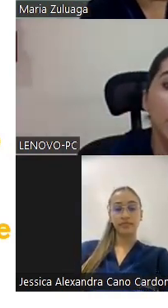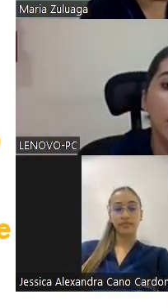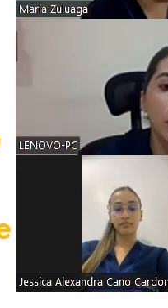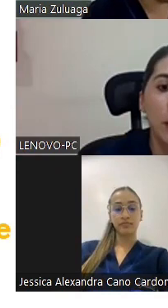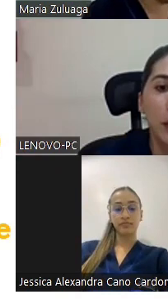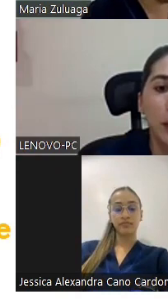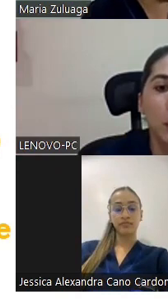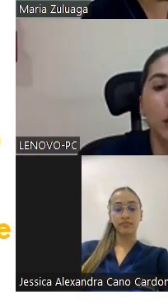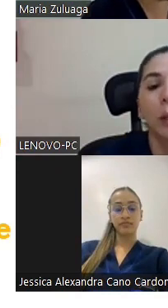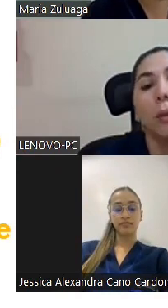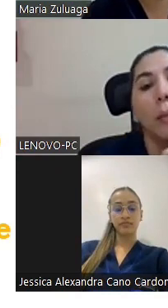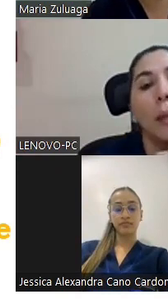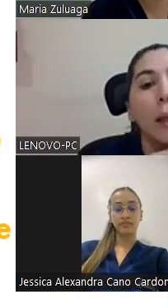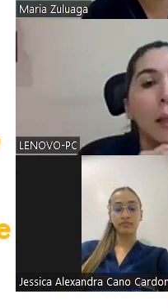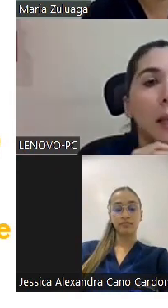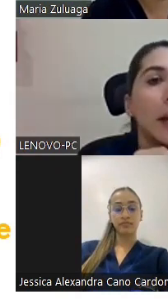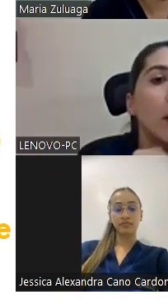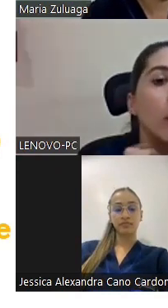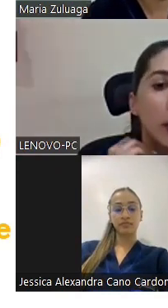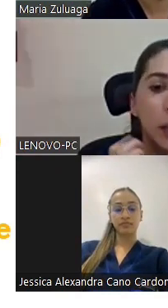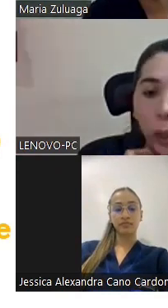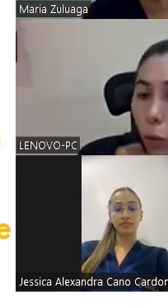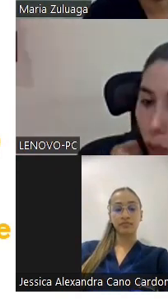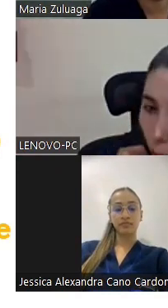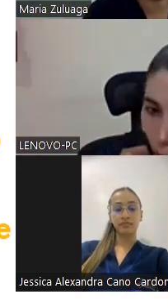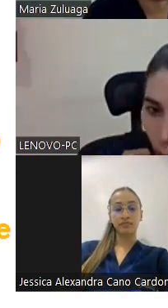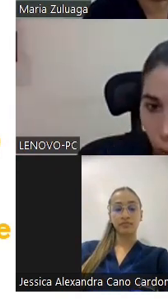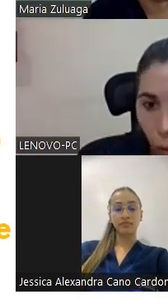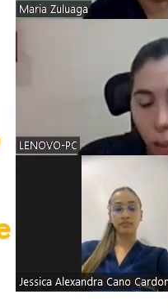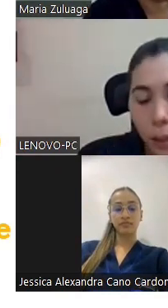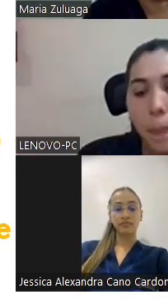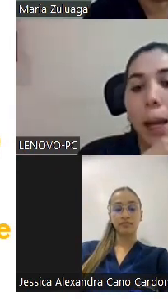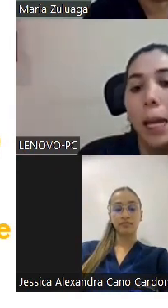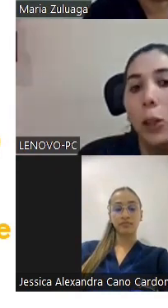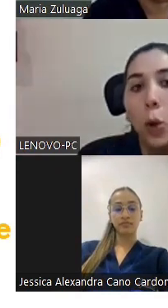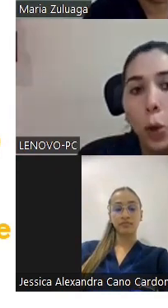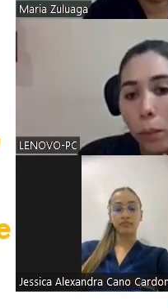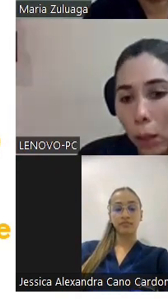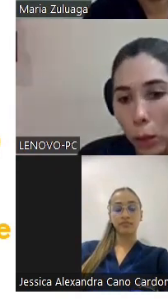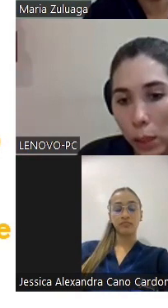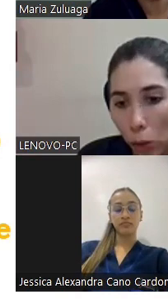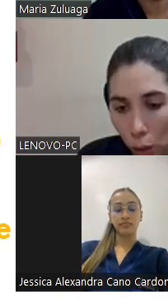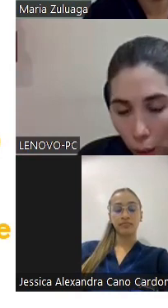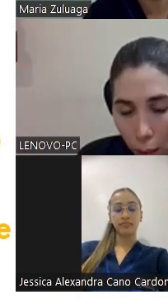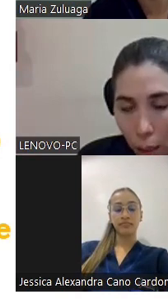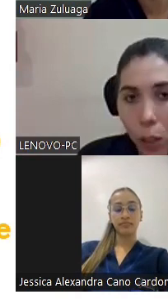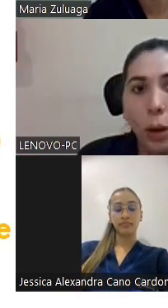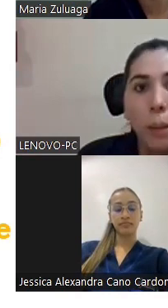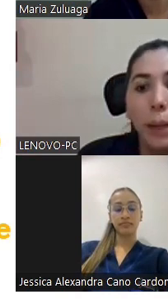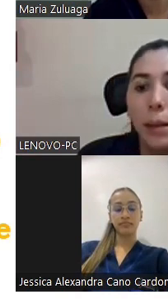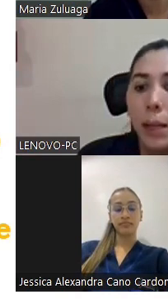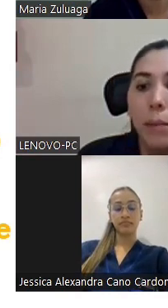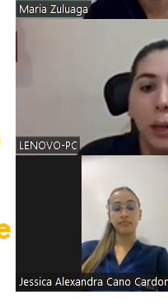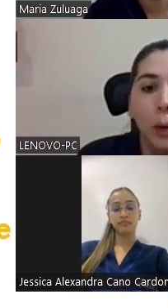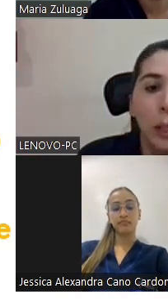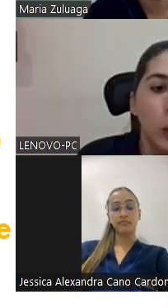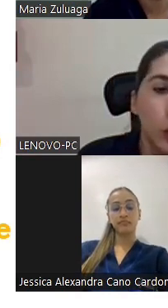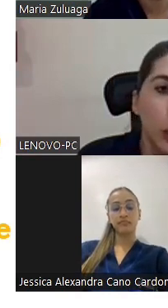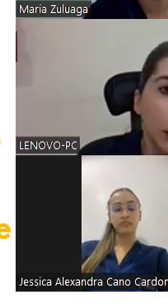Desde 1974 hasta el 2013 ya habían acontecido 6 revisiones. En Tokio en 1975, en Venecia